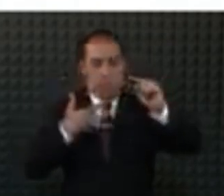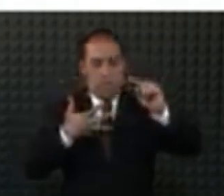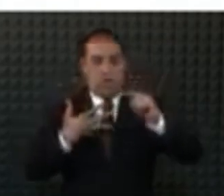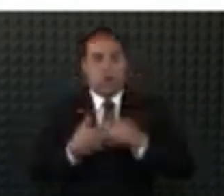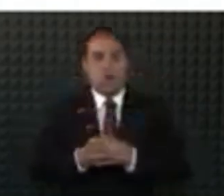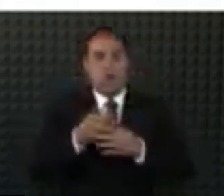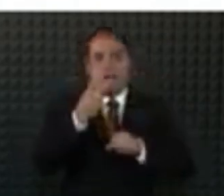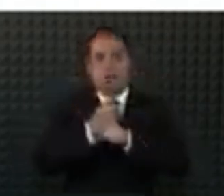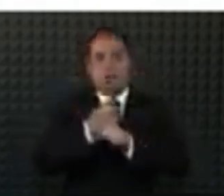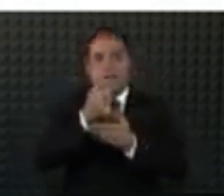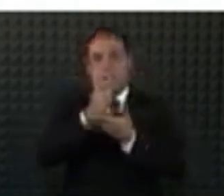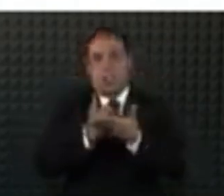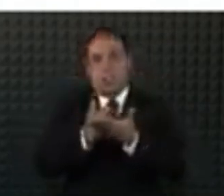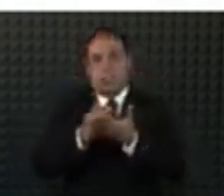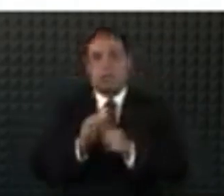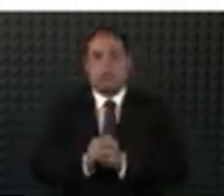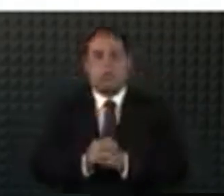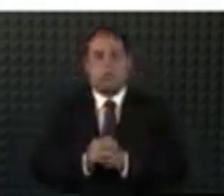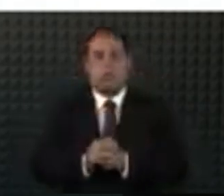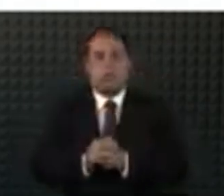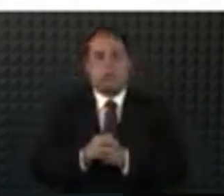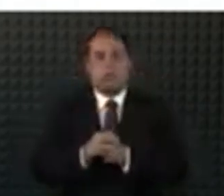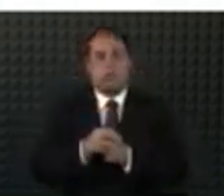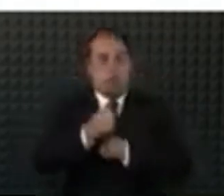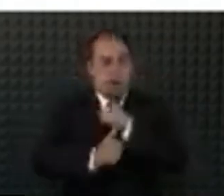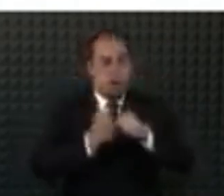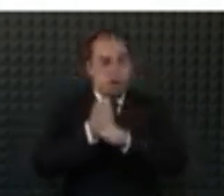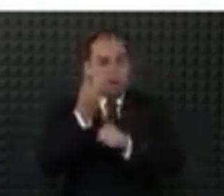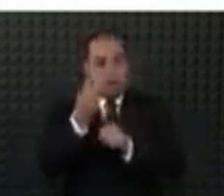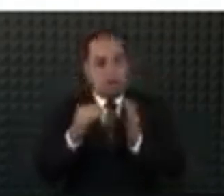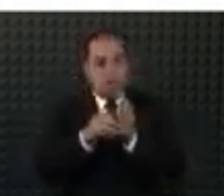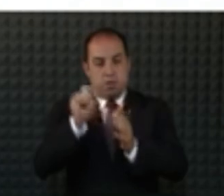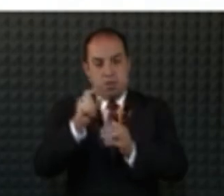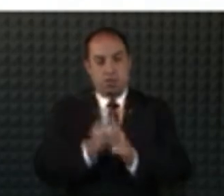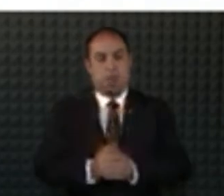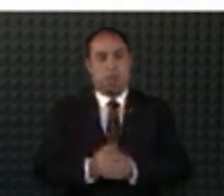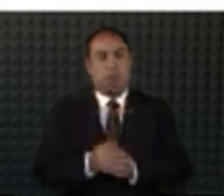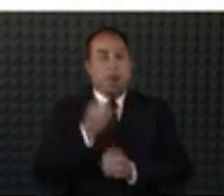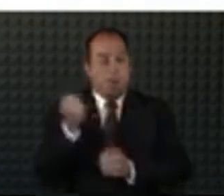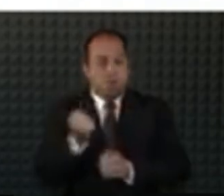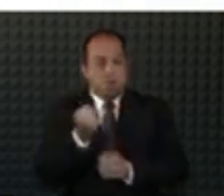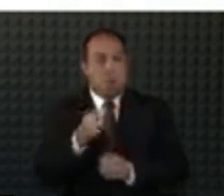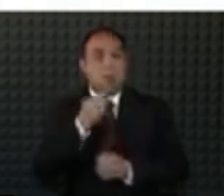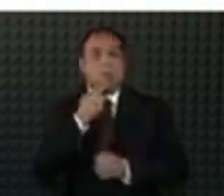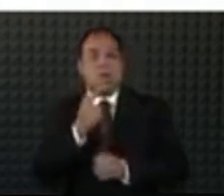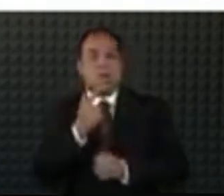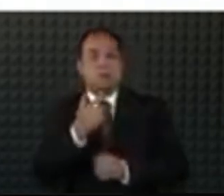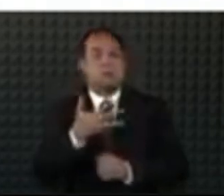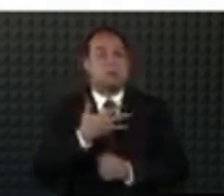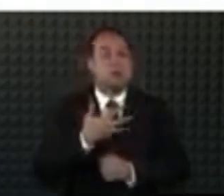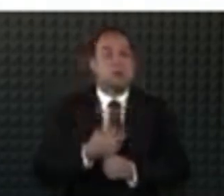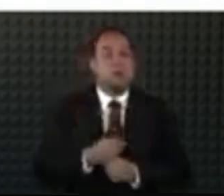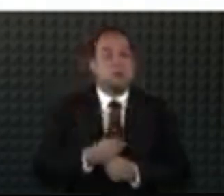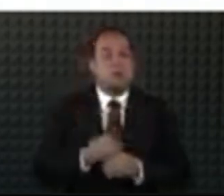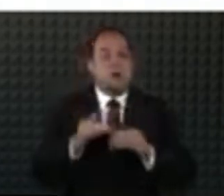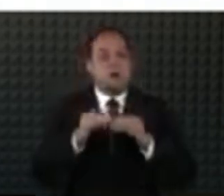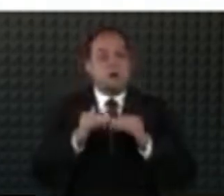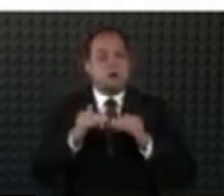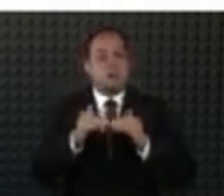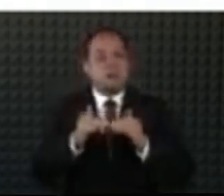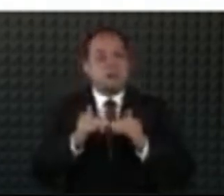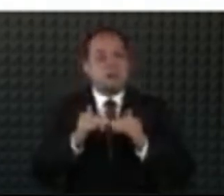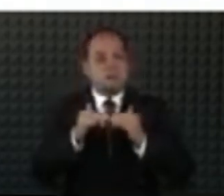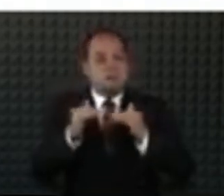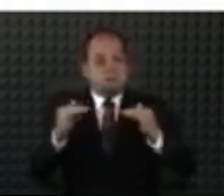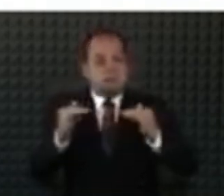durante toda la segunda mitad del año 2020 entre las dos olas. Entonces, afortunadamente esta mejoría haya roto ese piso que nunca